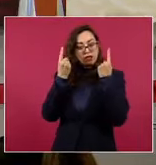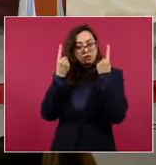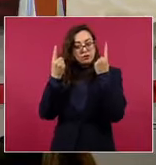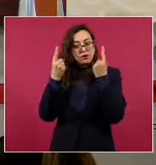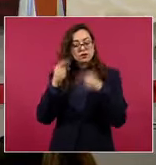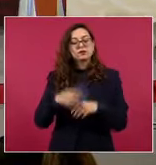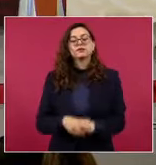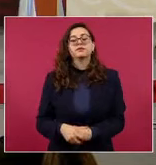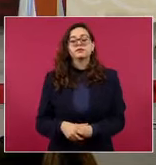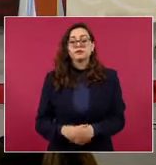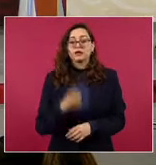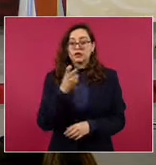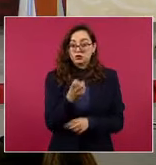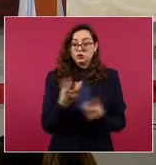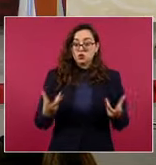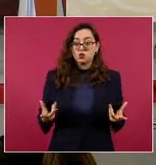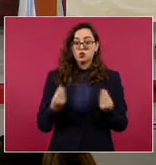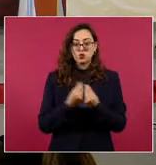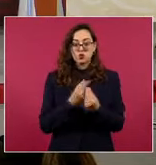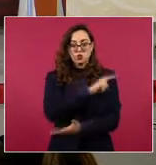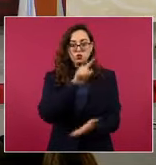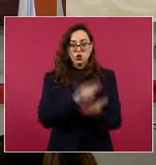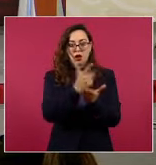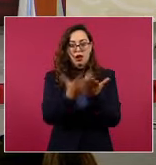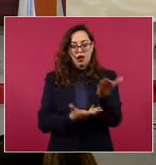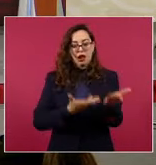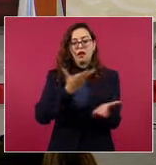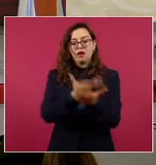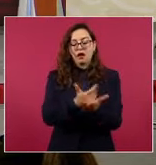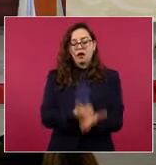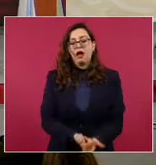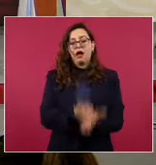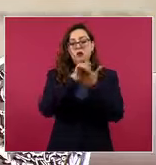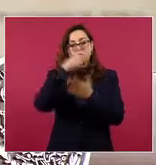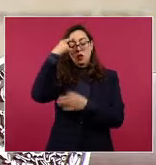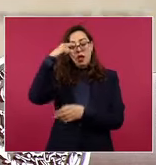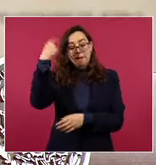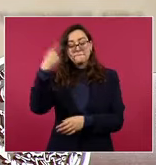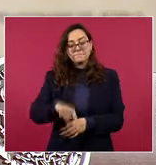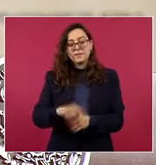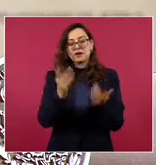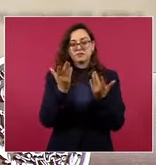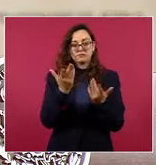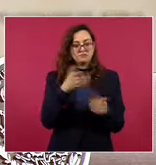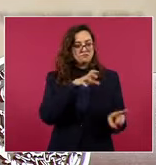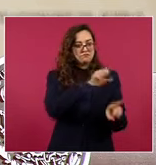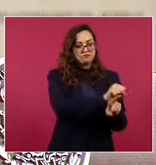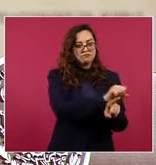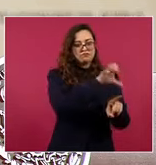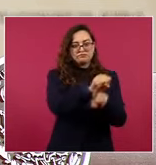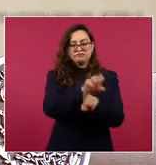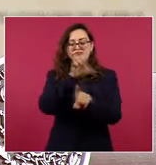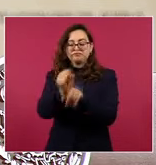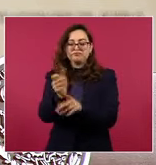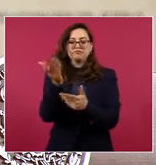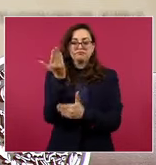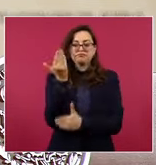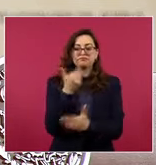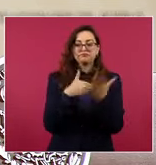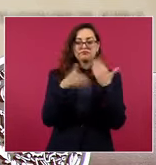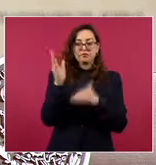a constituir una ayuda vital para el éxito de las operaciones, ya que el implementarse esto va a